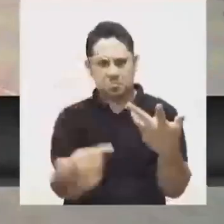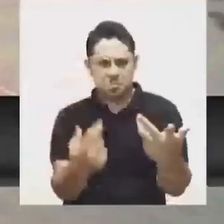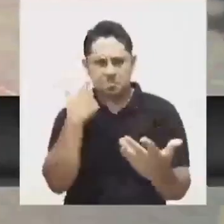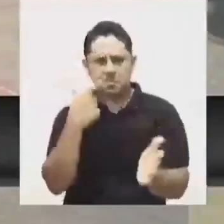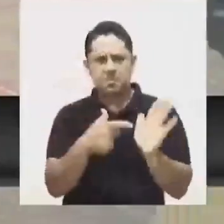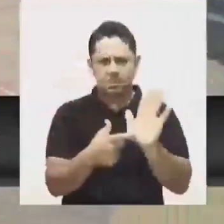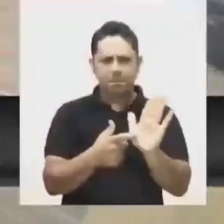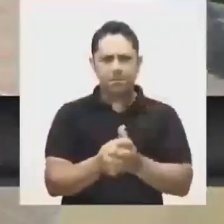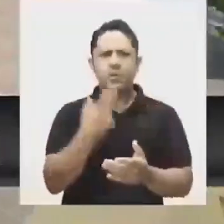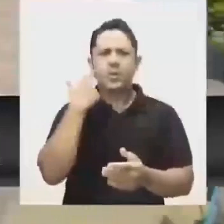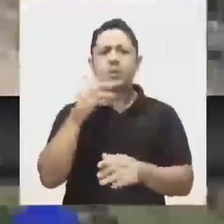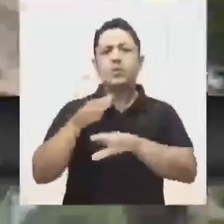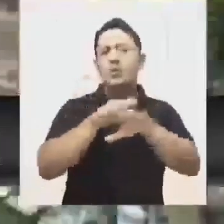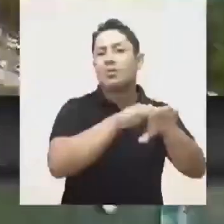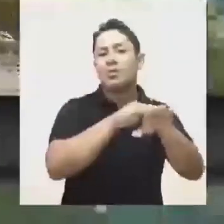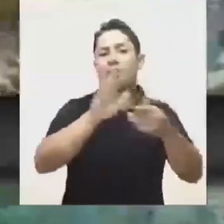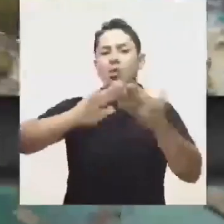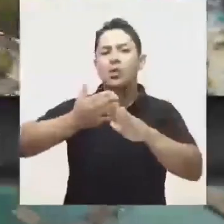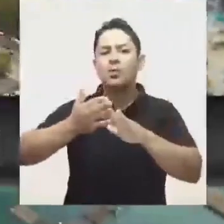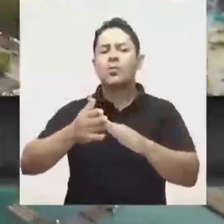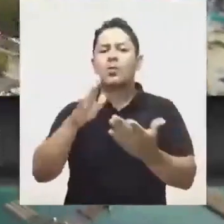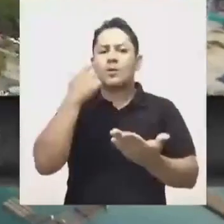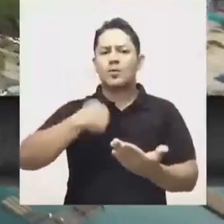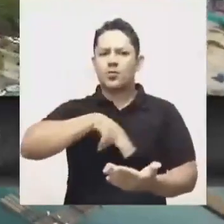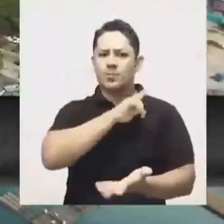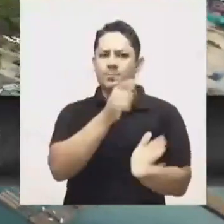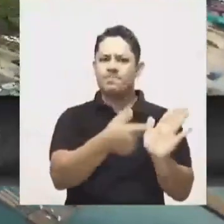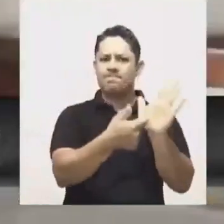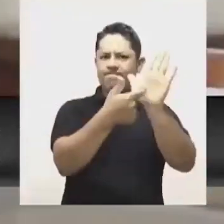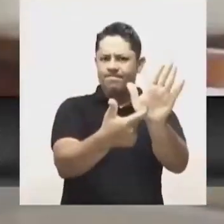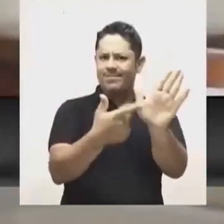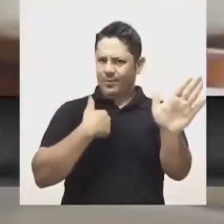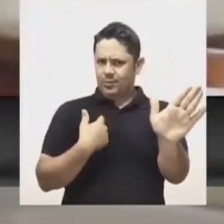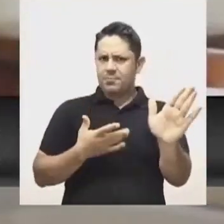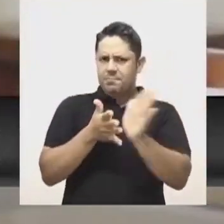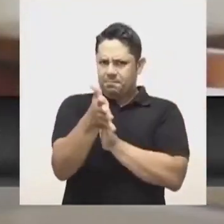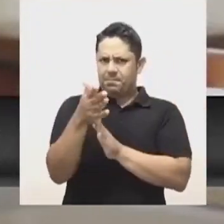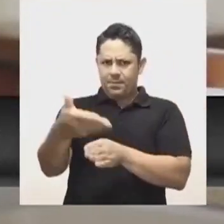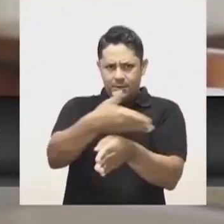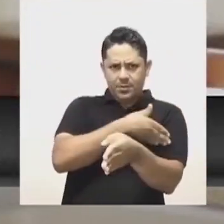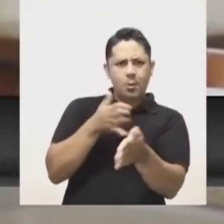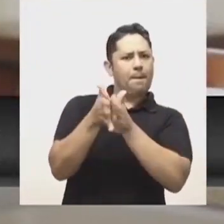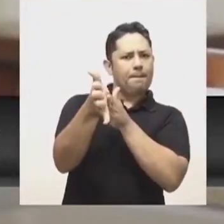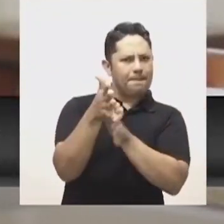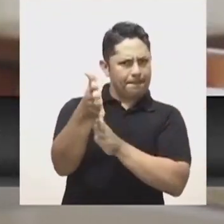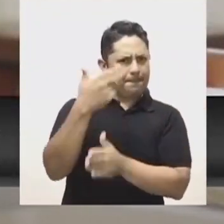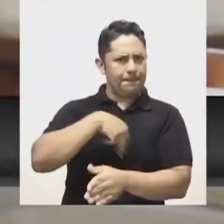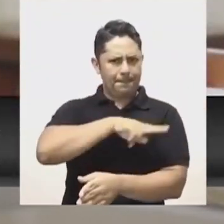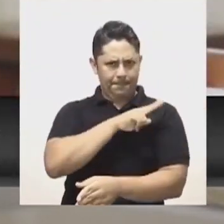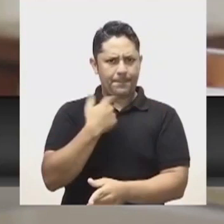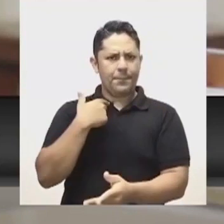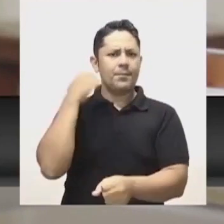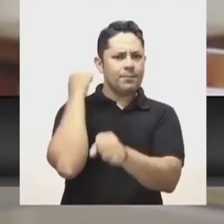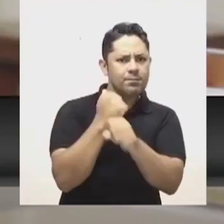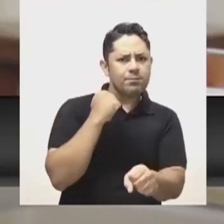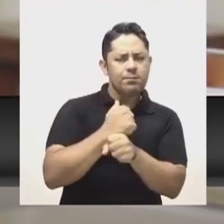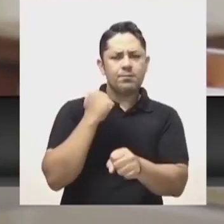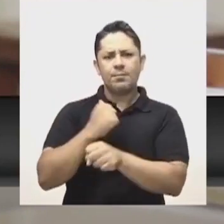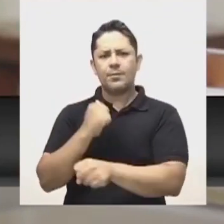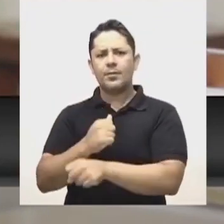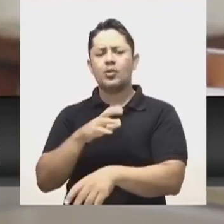en esos proyectos y recalcarle a la comunidad y demostrarle que tal como he manifestado de que